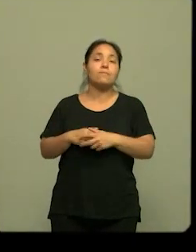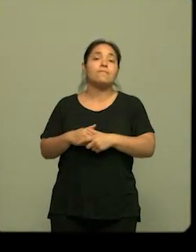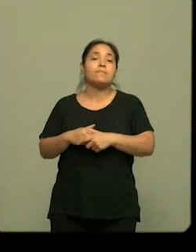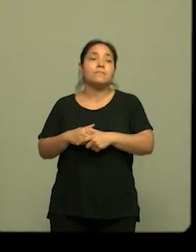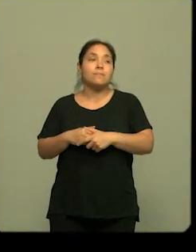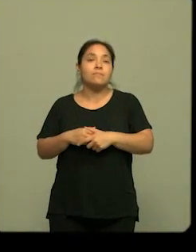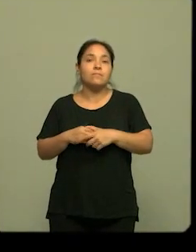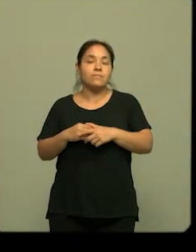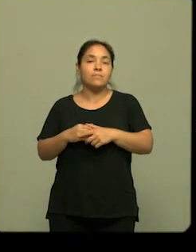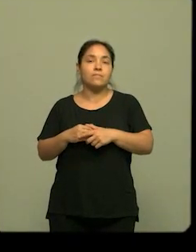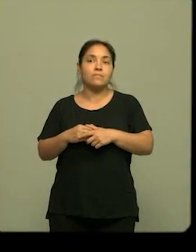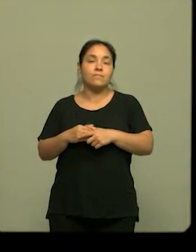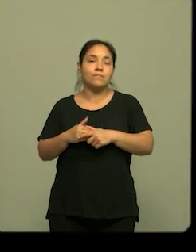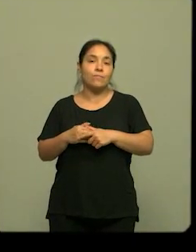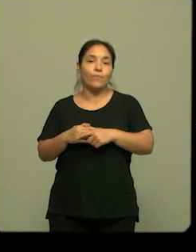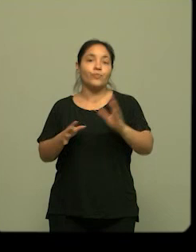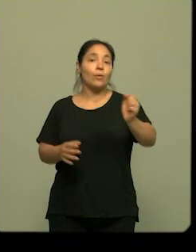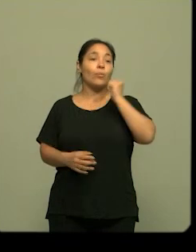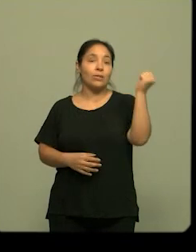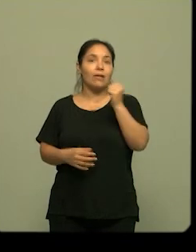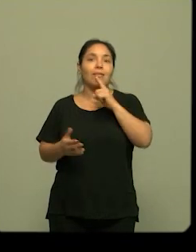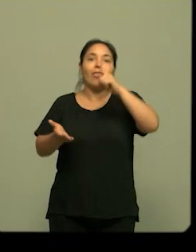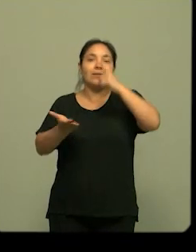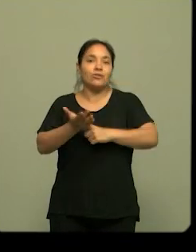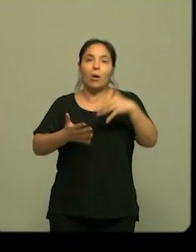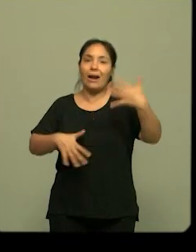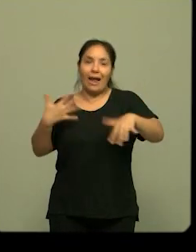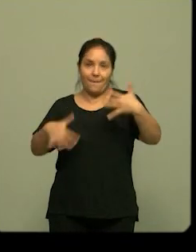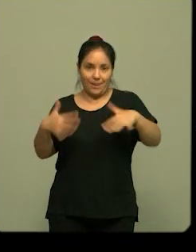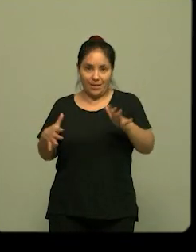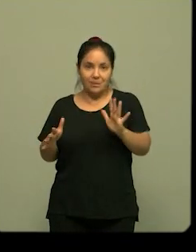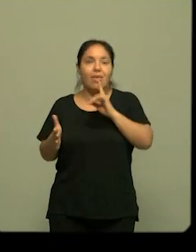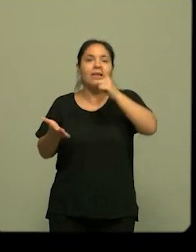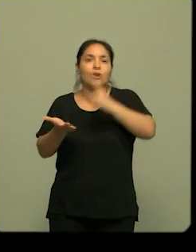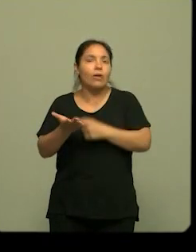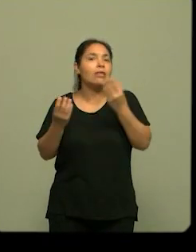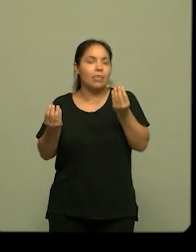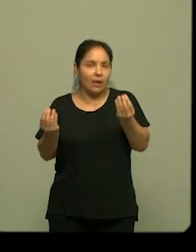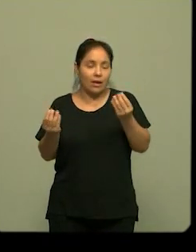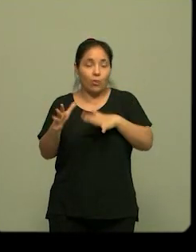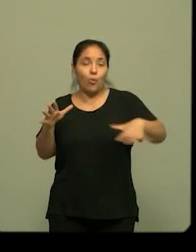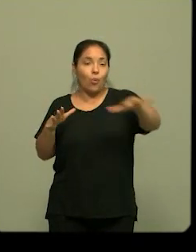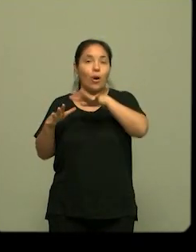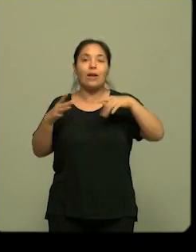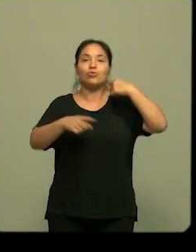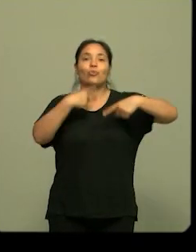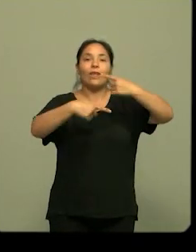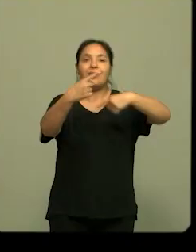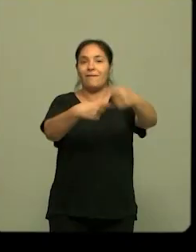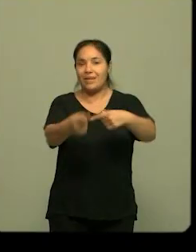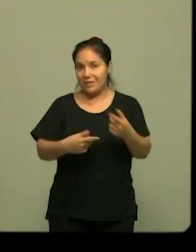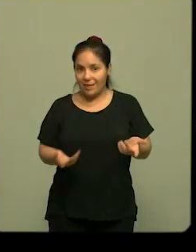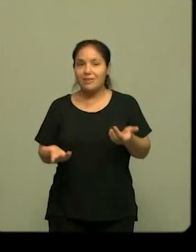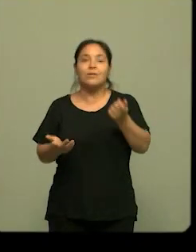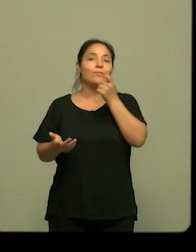vocación turística, vos tenés que tomar decisiones rápidas. Ujú. Esas decisiones rápidas tienen que ver con la sustentabilidad del lugar. La sustentabilidad no